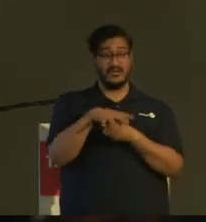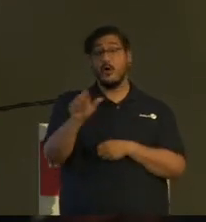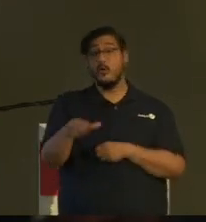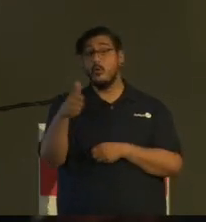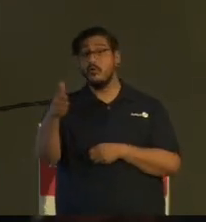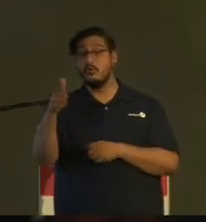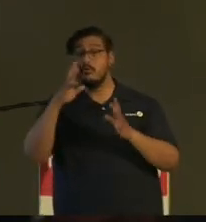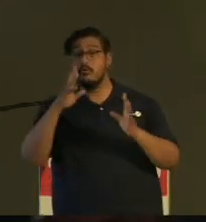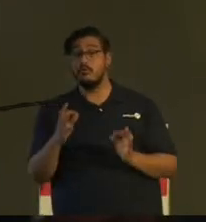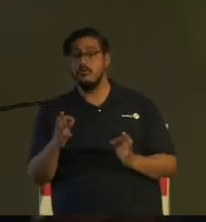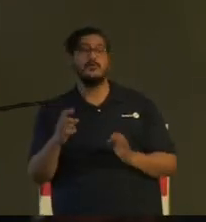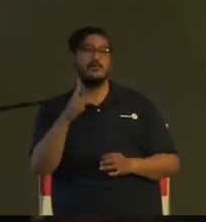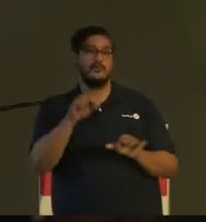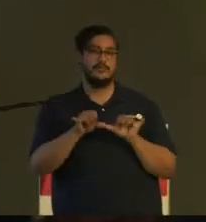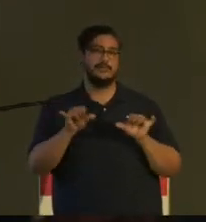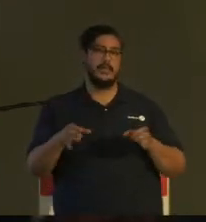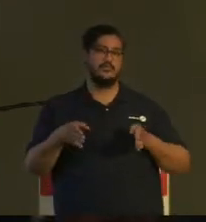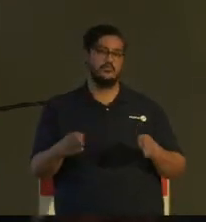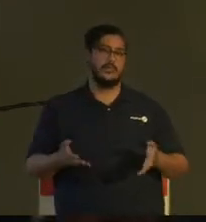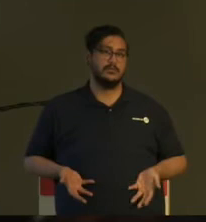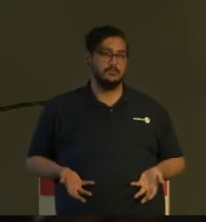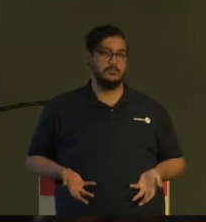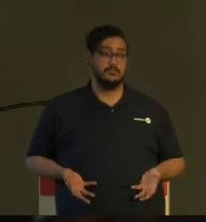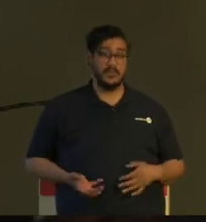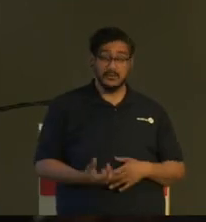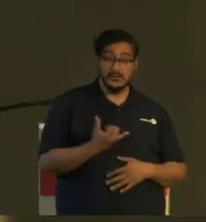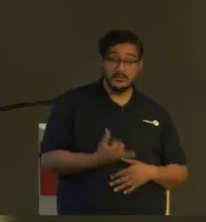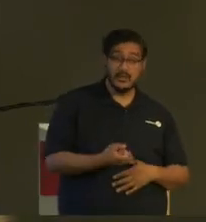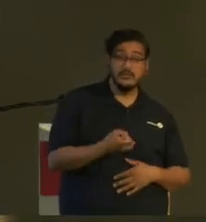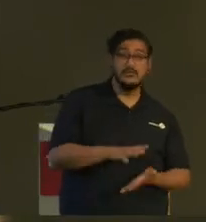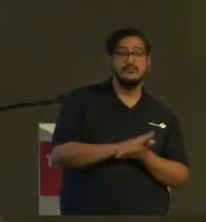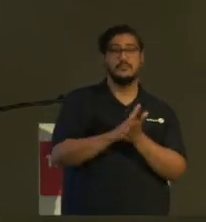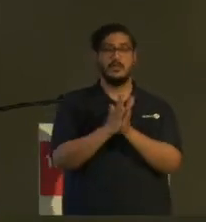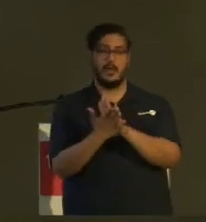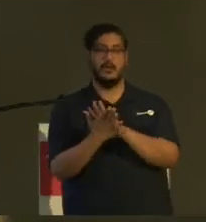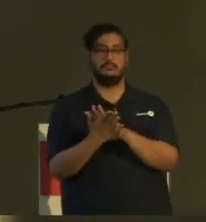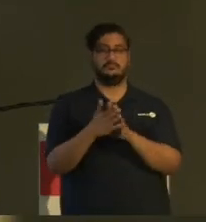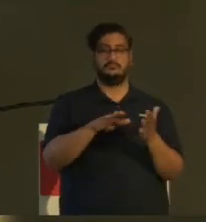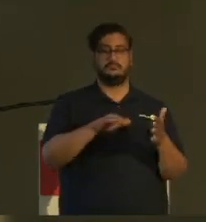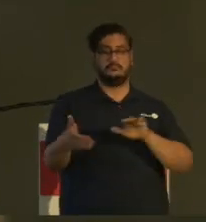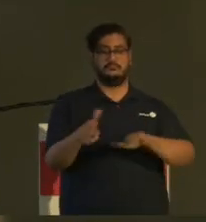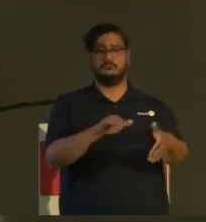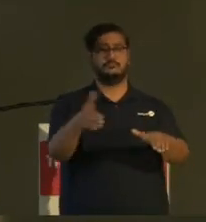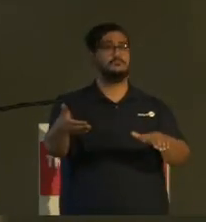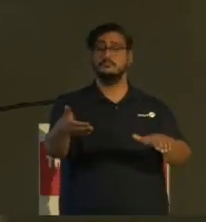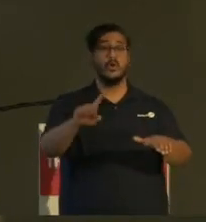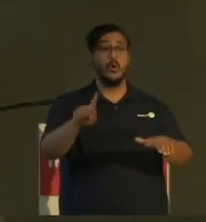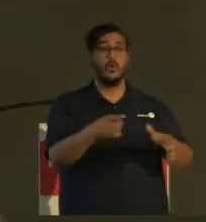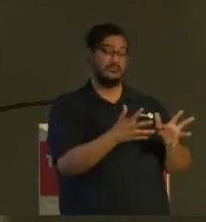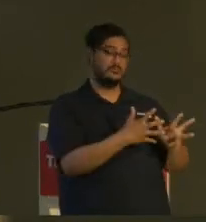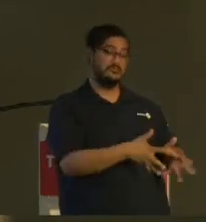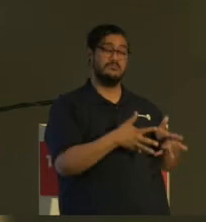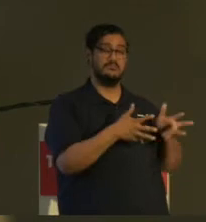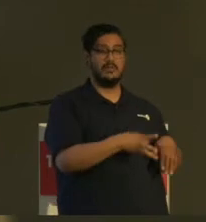sería perecer en la calle. Ahora que este salón se ha convertido en un moridero, solo quedan los acuarios